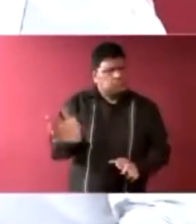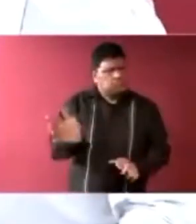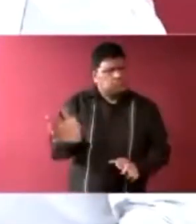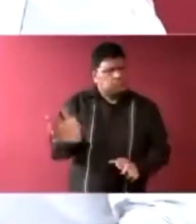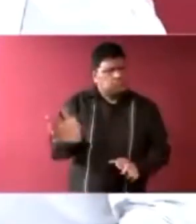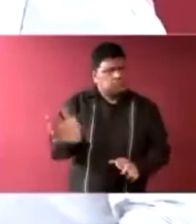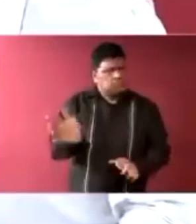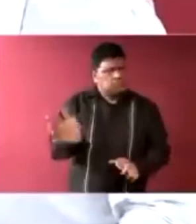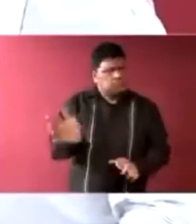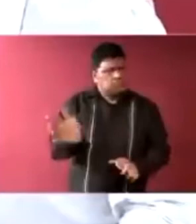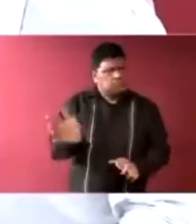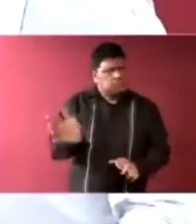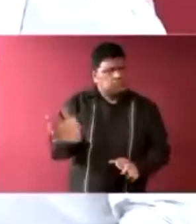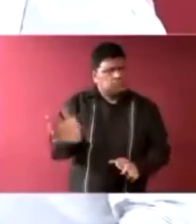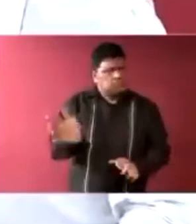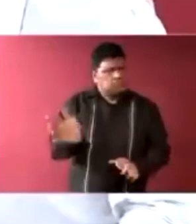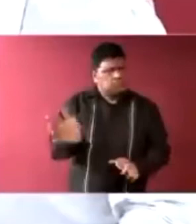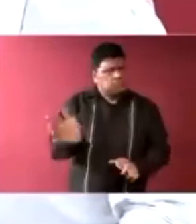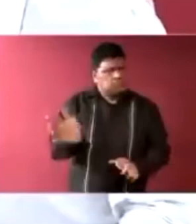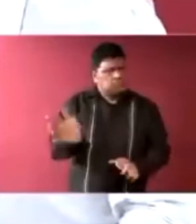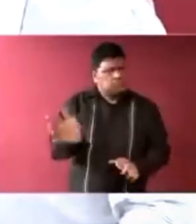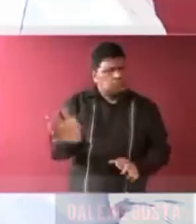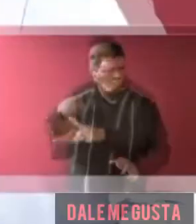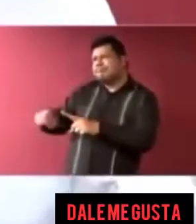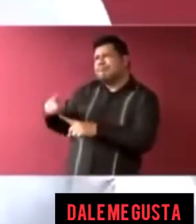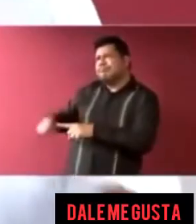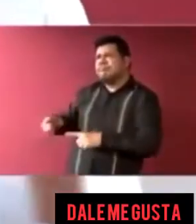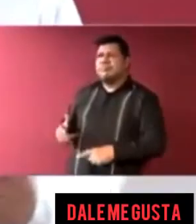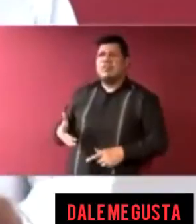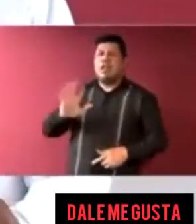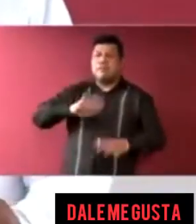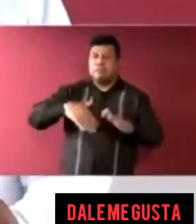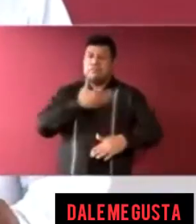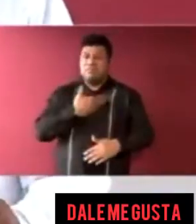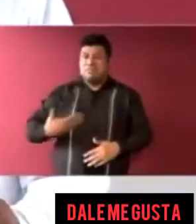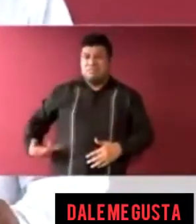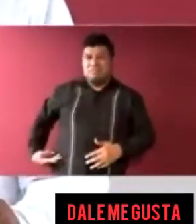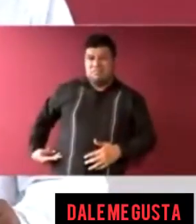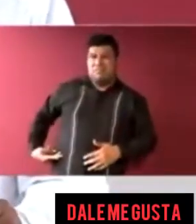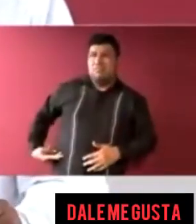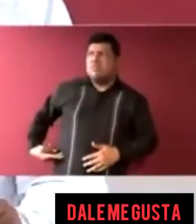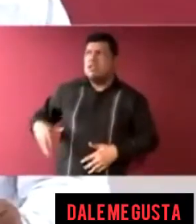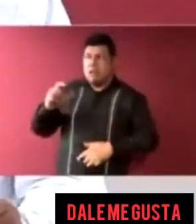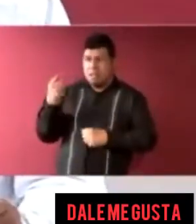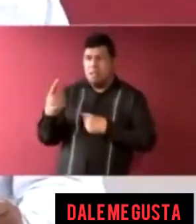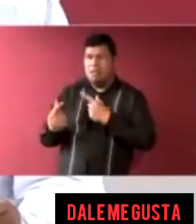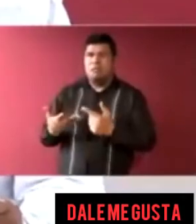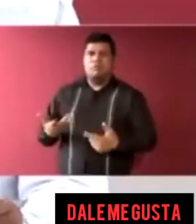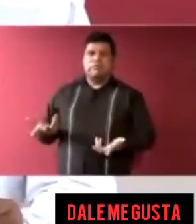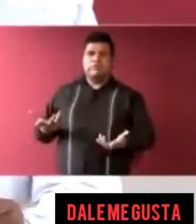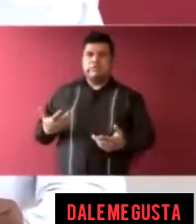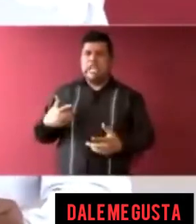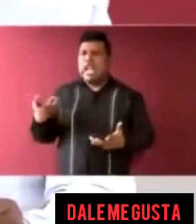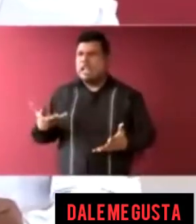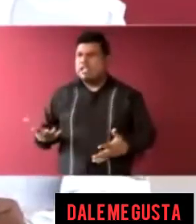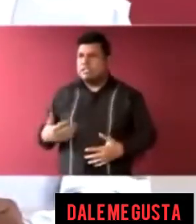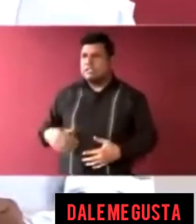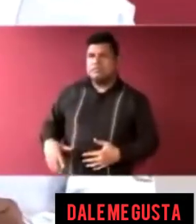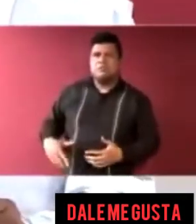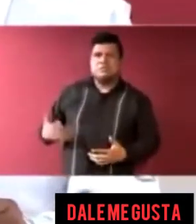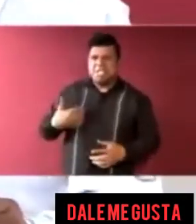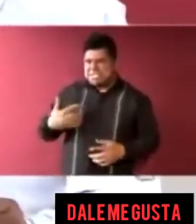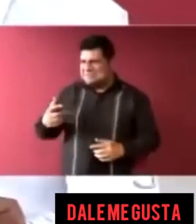algodón, fue este. Llegan presidentes municipales solo con el